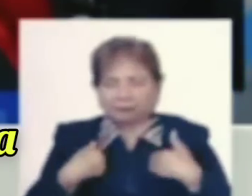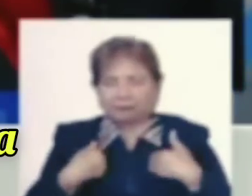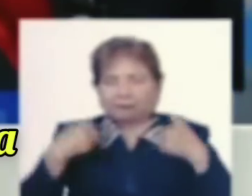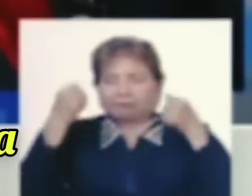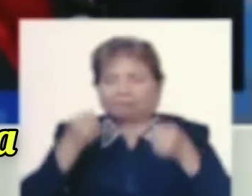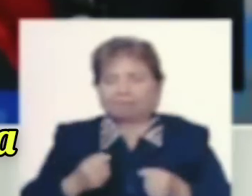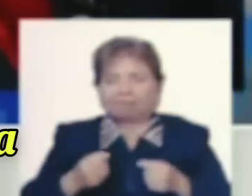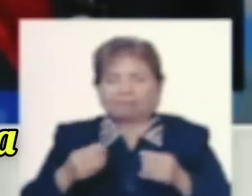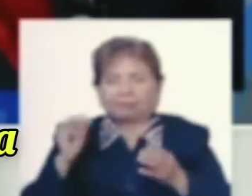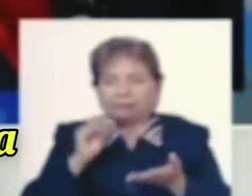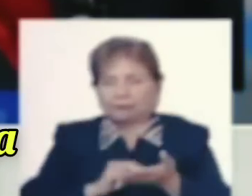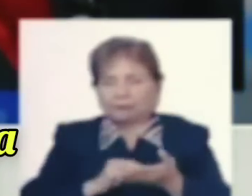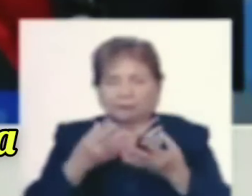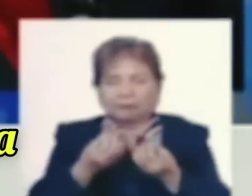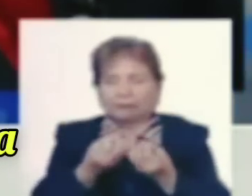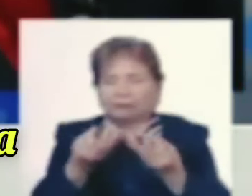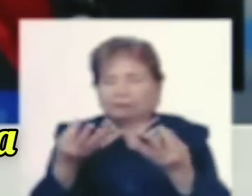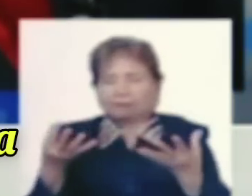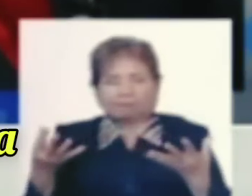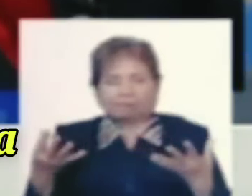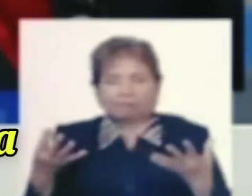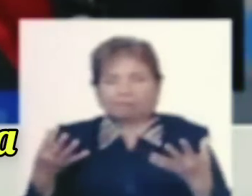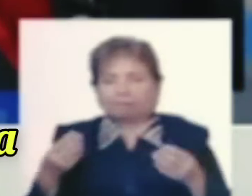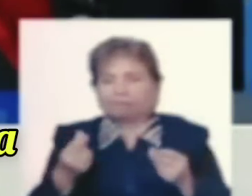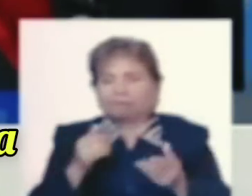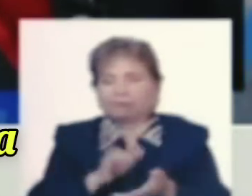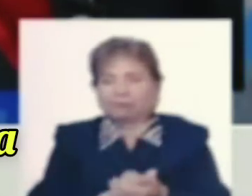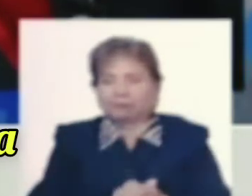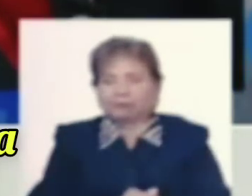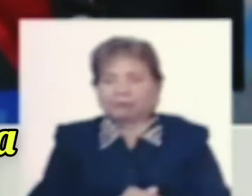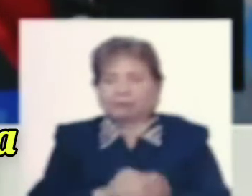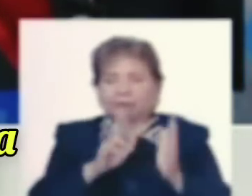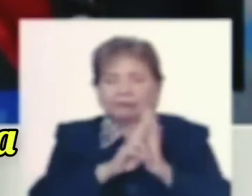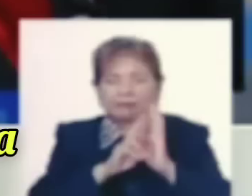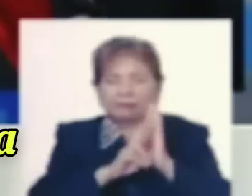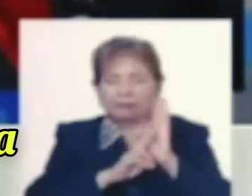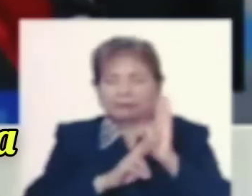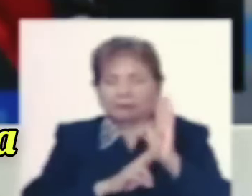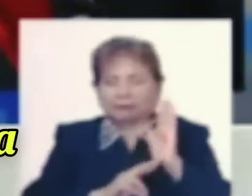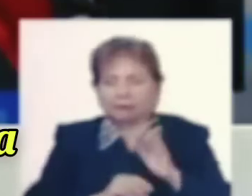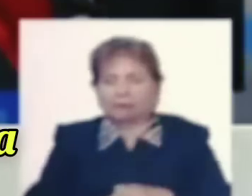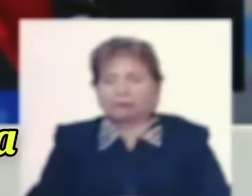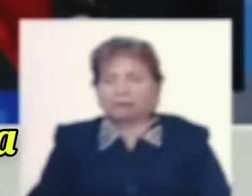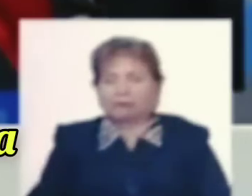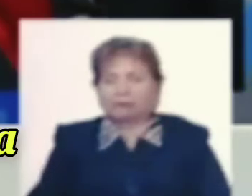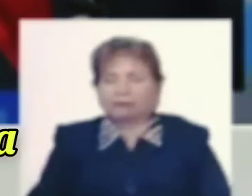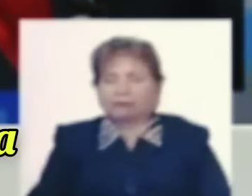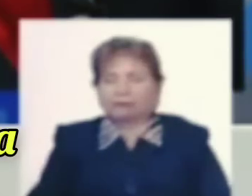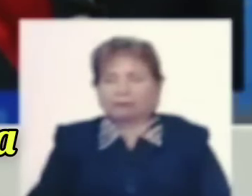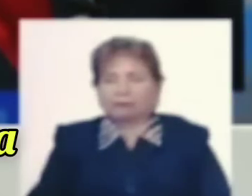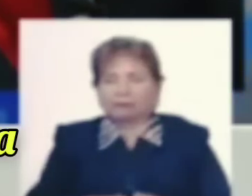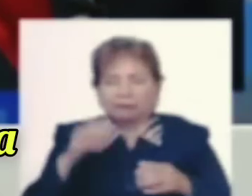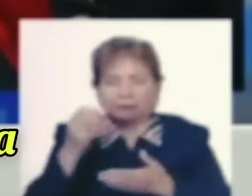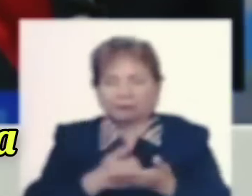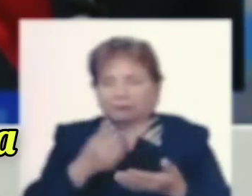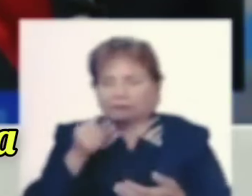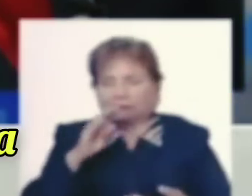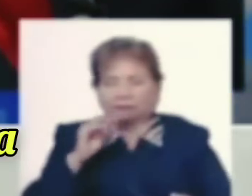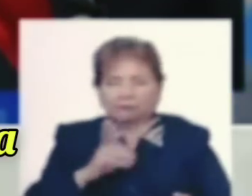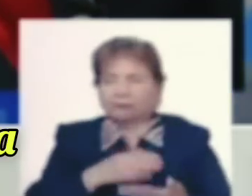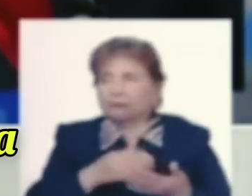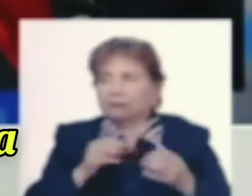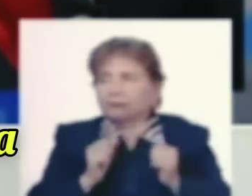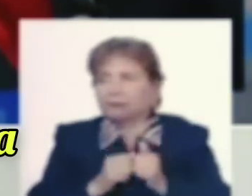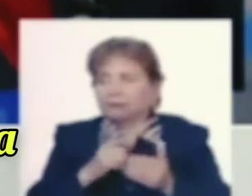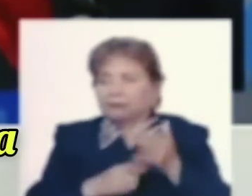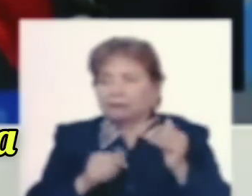la función, incluso tiene muchas premisas según el reglamento, de levantar el secreto bancario, el secreto de la